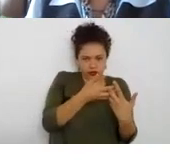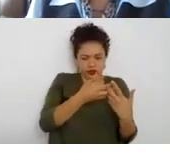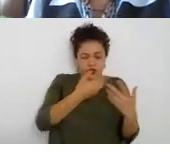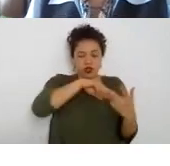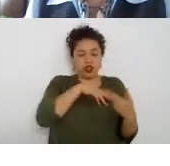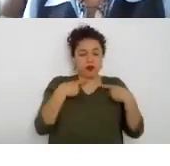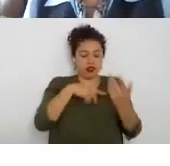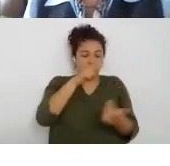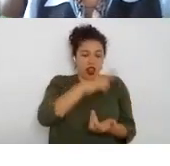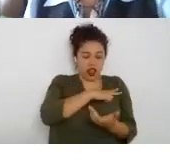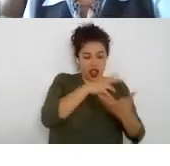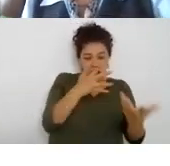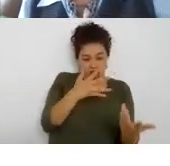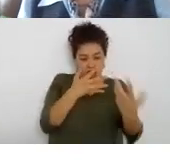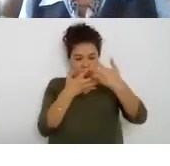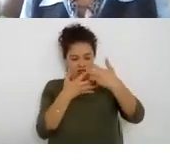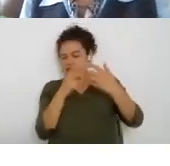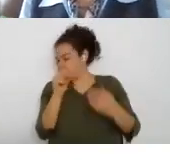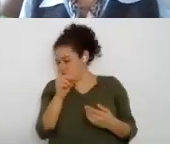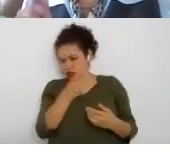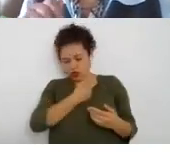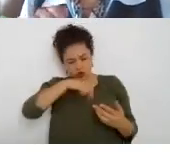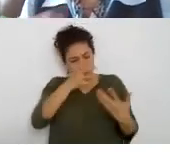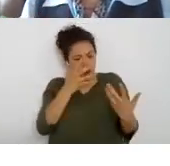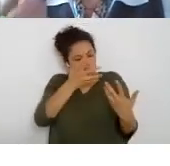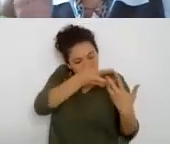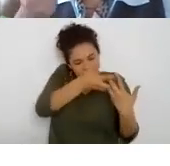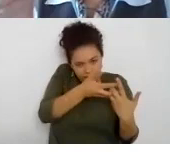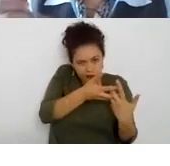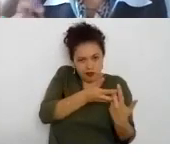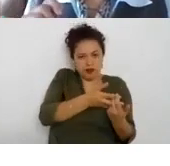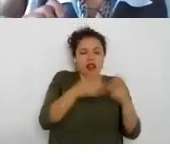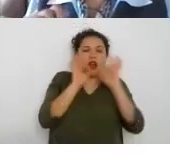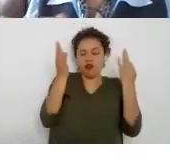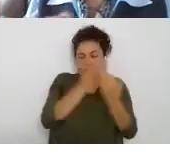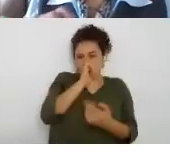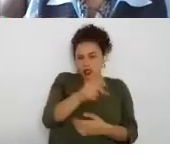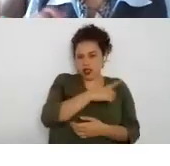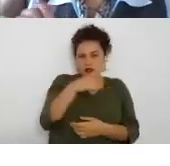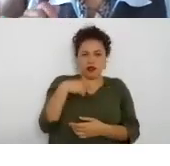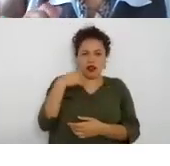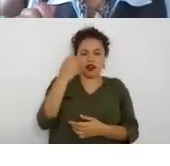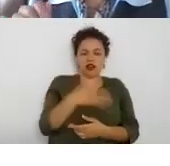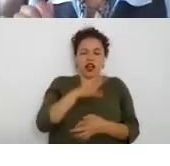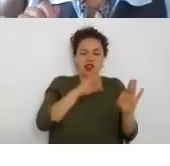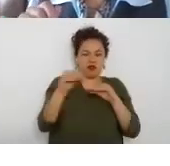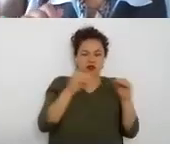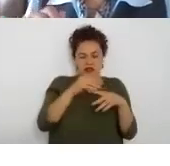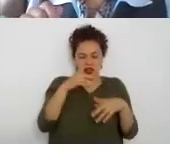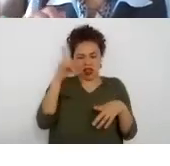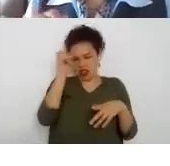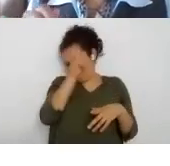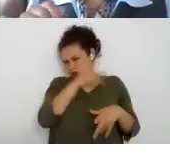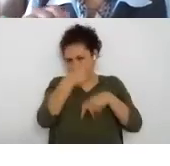comodidad. ¿Por qué? Porque muchas veces al querer hacerlo de una manera podemos encontrarnos en posiciones muy incómodas o de